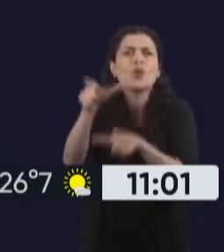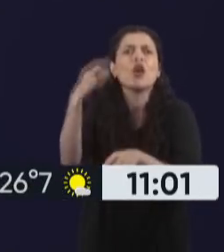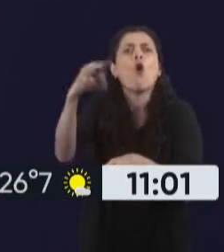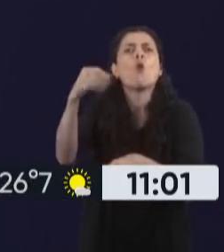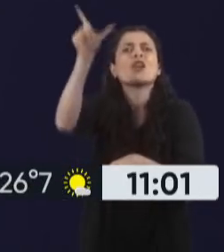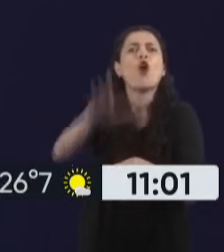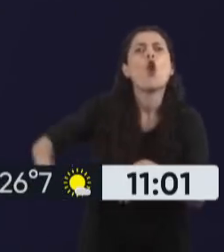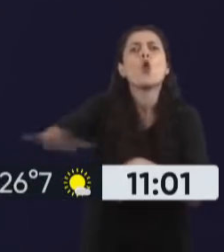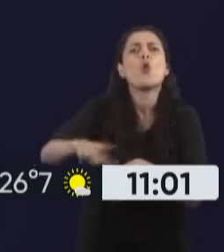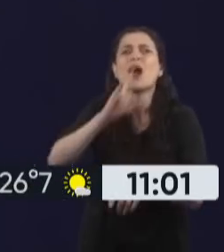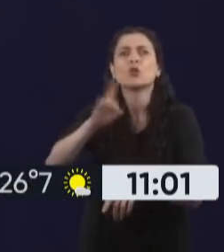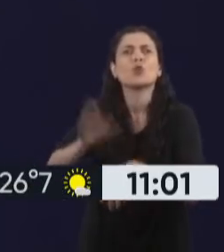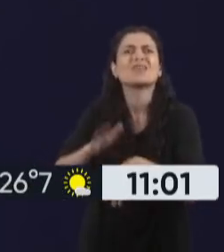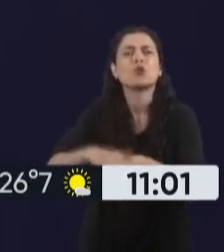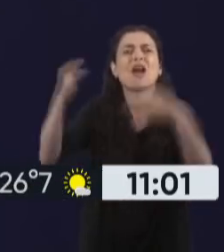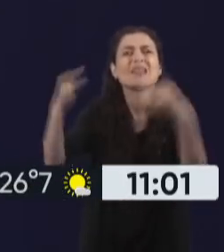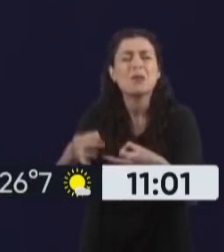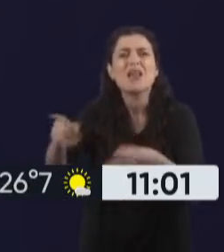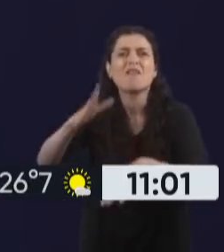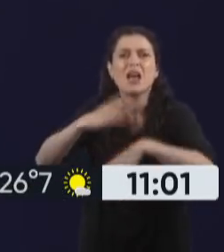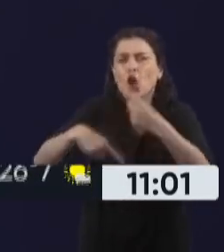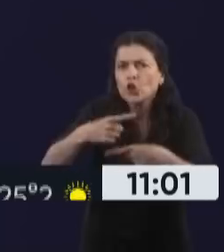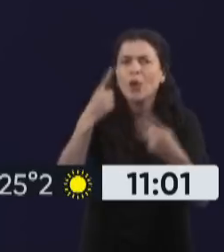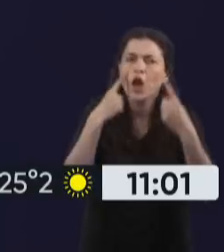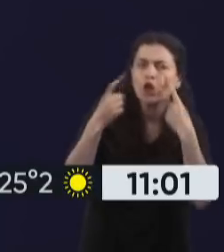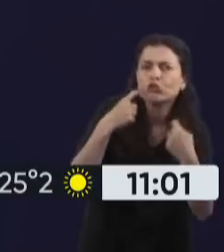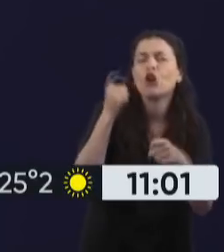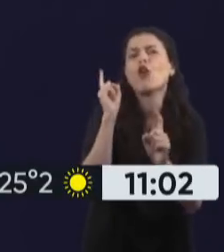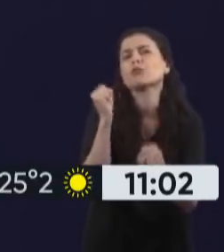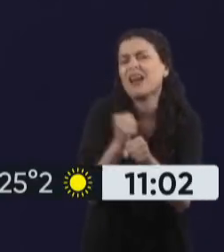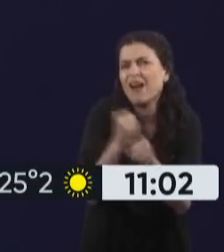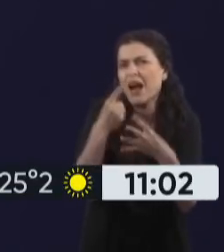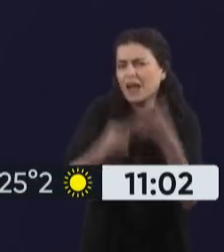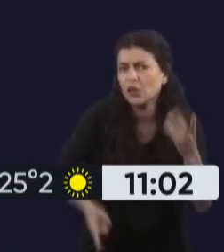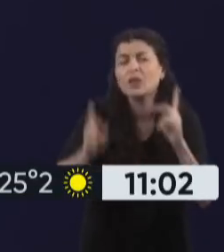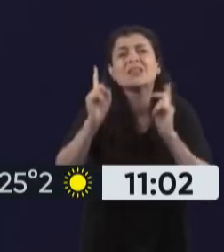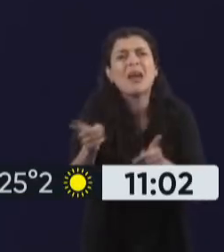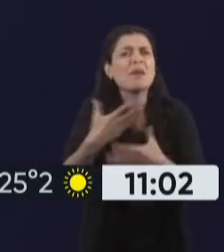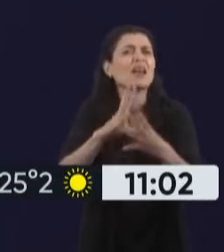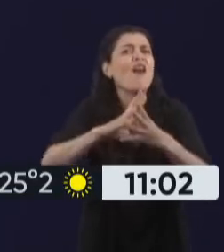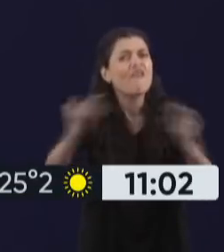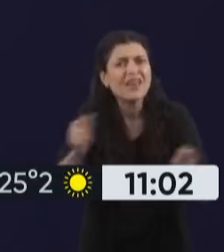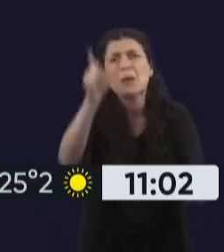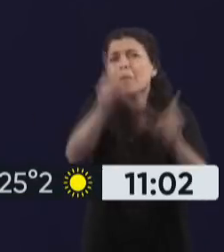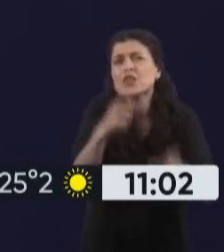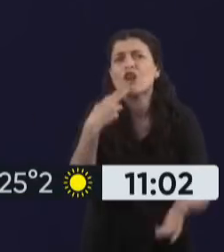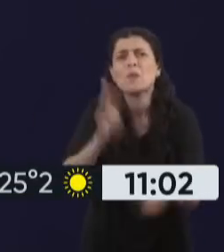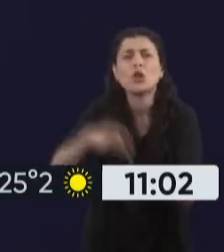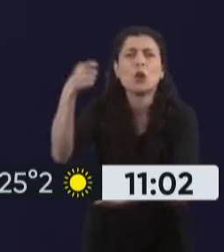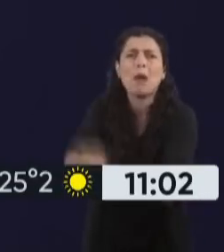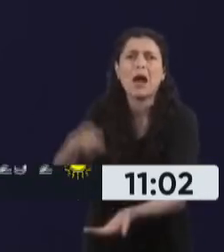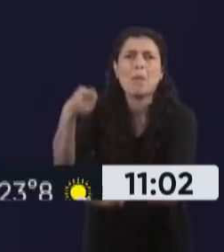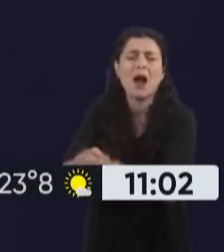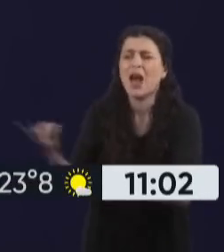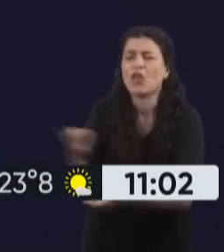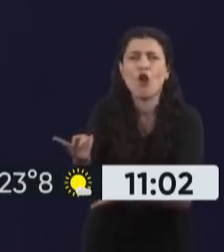las obras hídricas y además se van a ahorrar gastos innecesarios que recaían sobre las espaldas de los contribuyentes, como habitualmente ocurre. Hay que